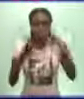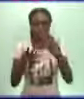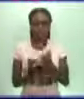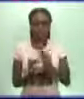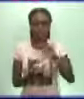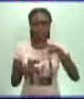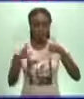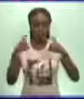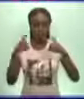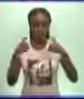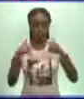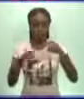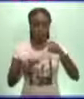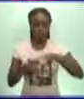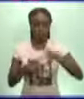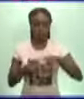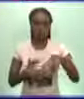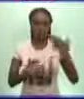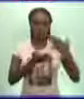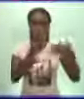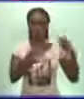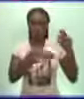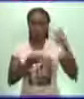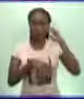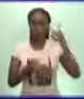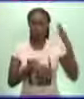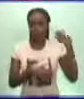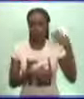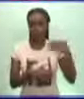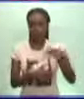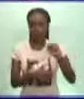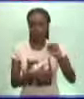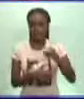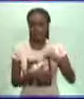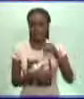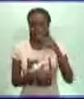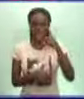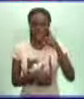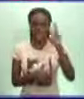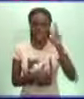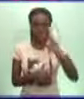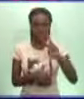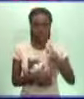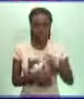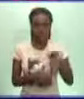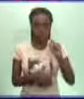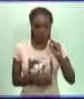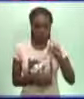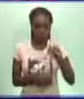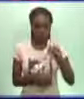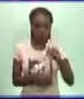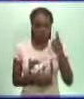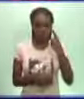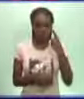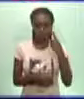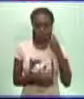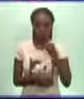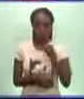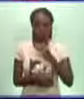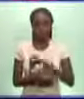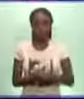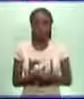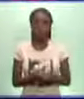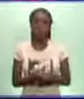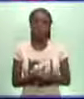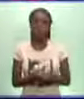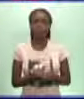La Habana de aquella época y se recrean muy bien en la novela Cecilia Valdés. De igual manera, esta